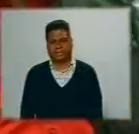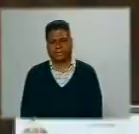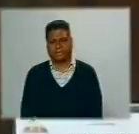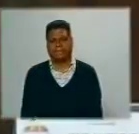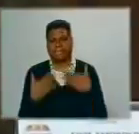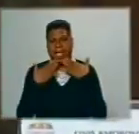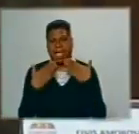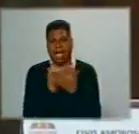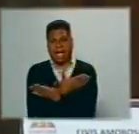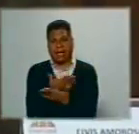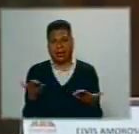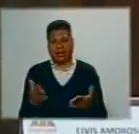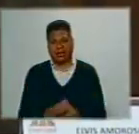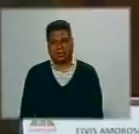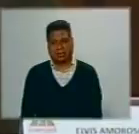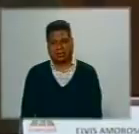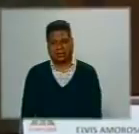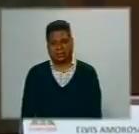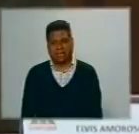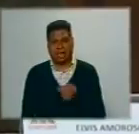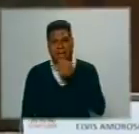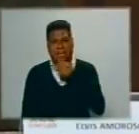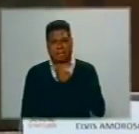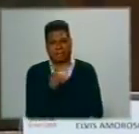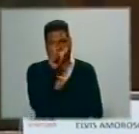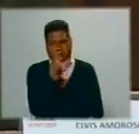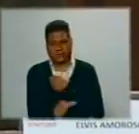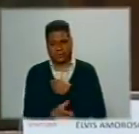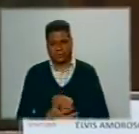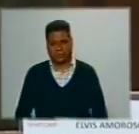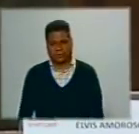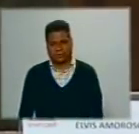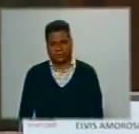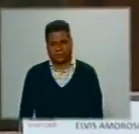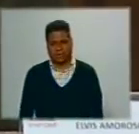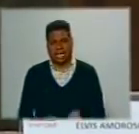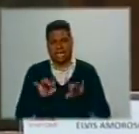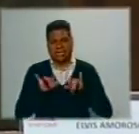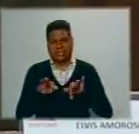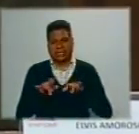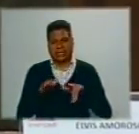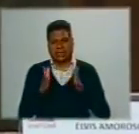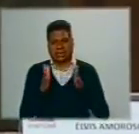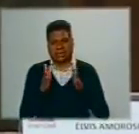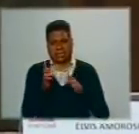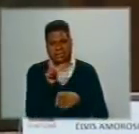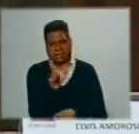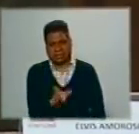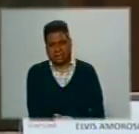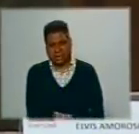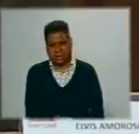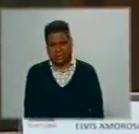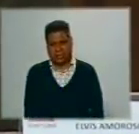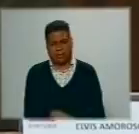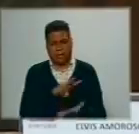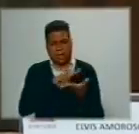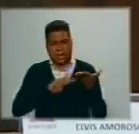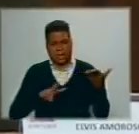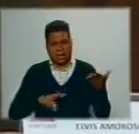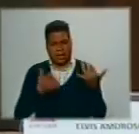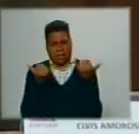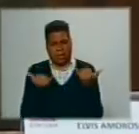Gracias a los y las oradoras. Ciudadano secretario, sírvase leer el título de la